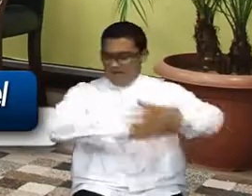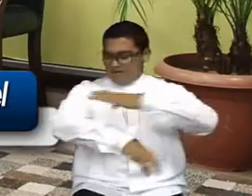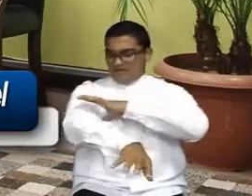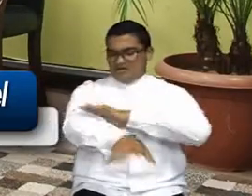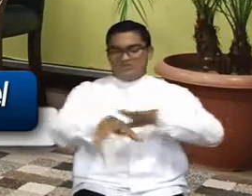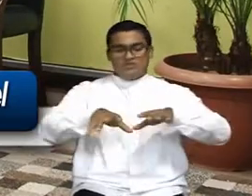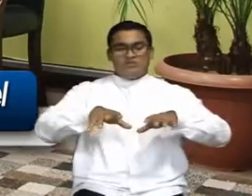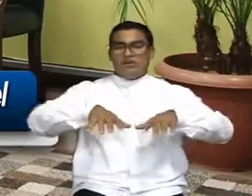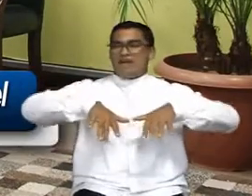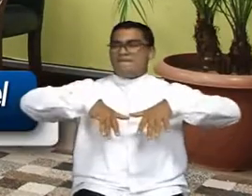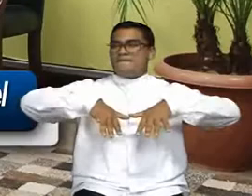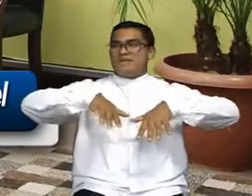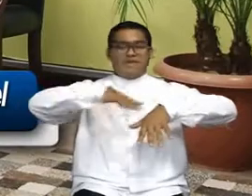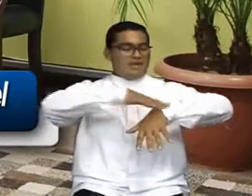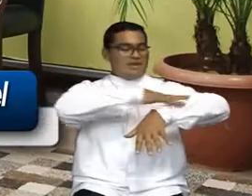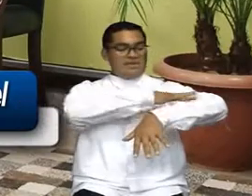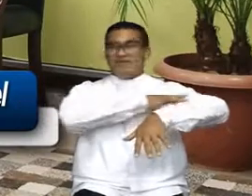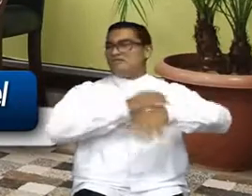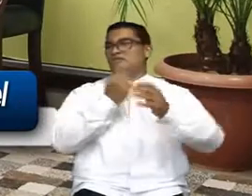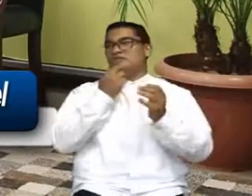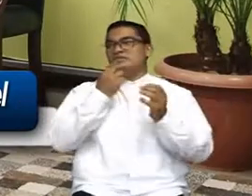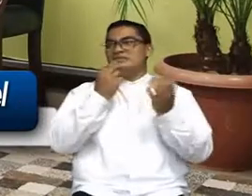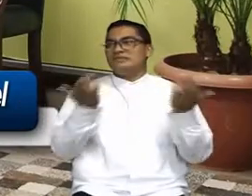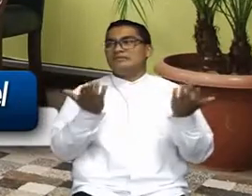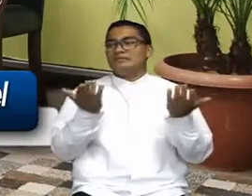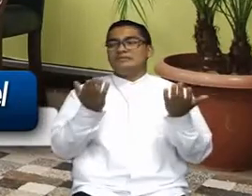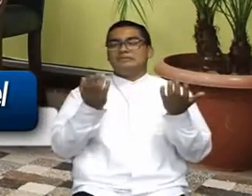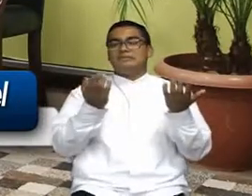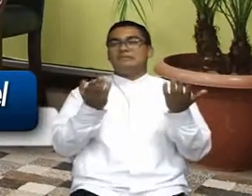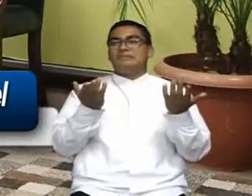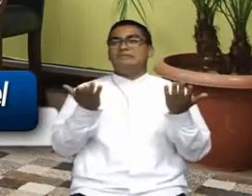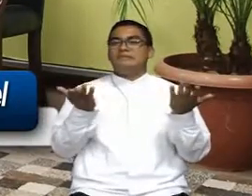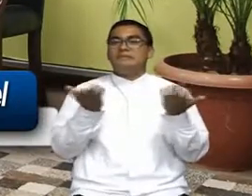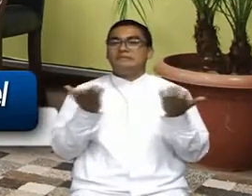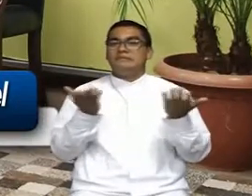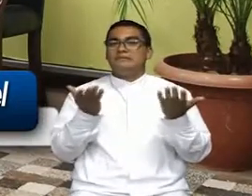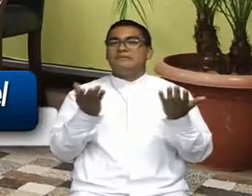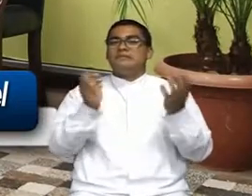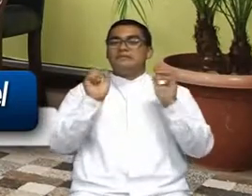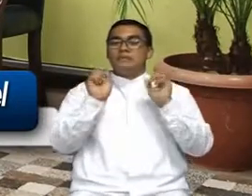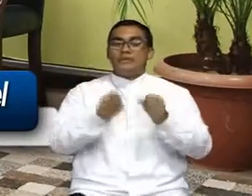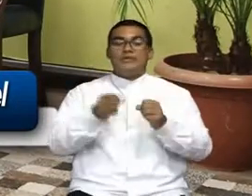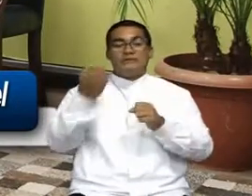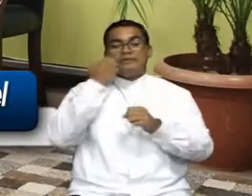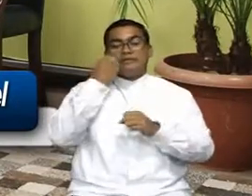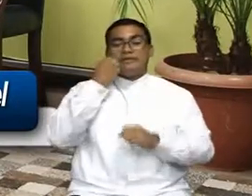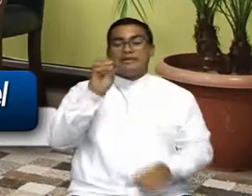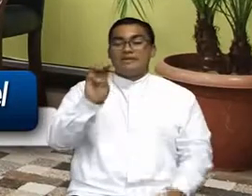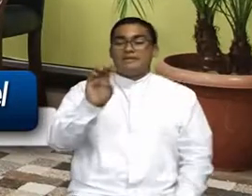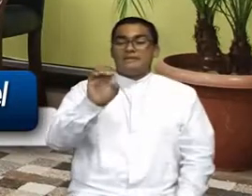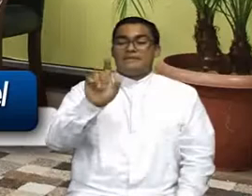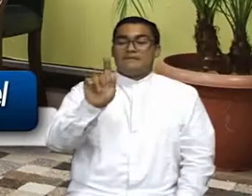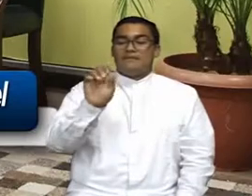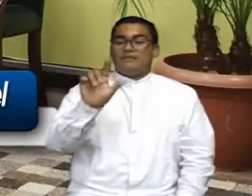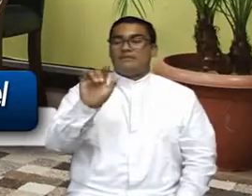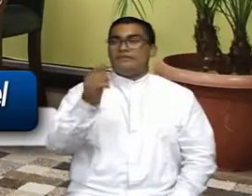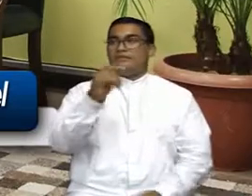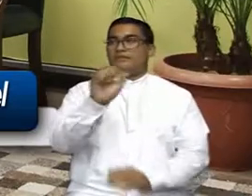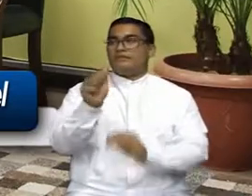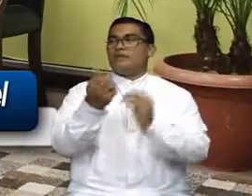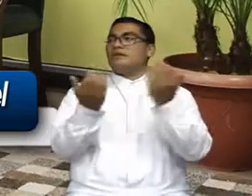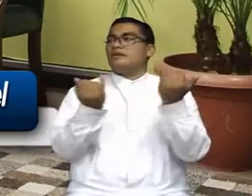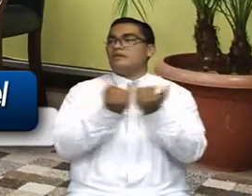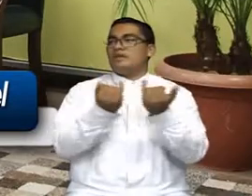Cuando hablamos de púrpura, que es una causa, ¿verdad?, y que son secundarias a enfermedades hematológicas, generalmente son en miembros